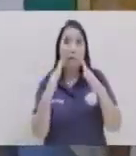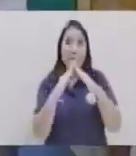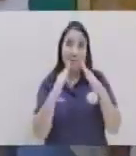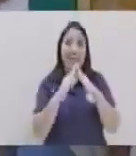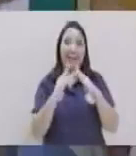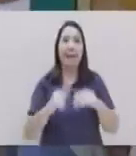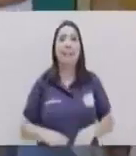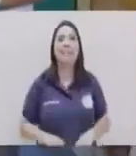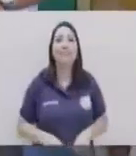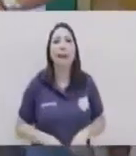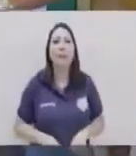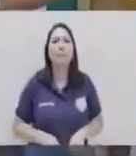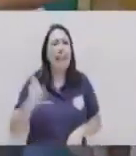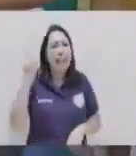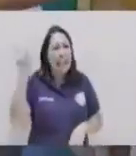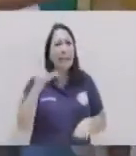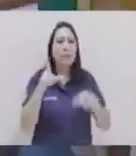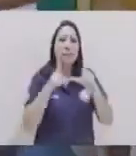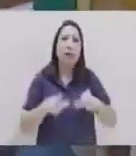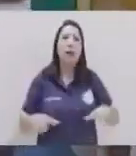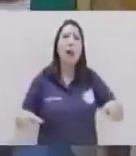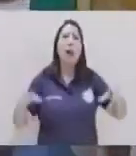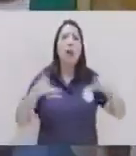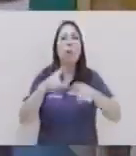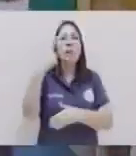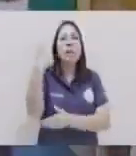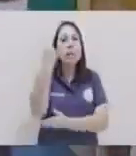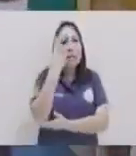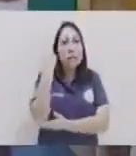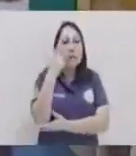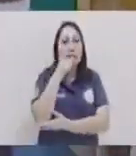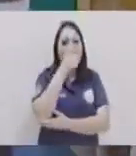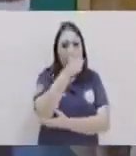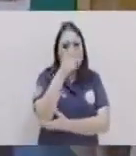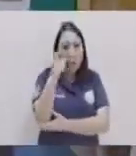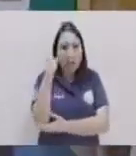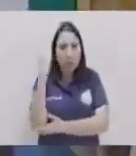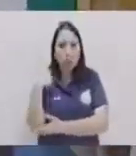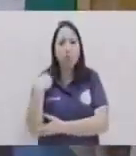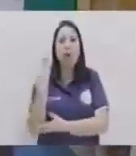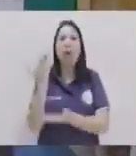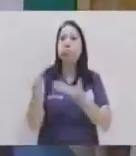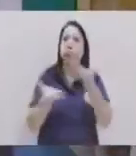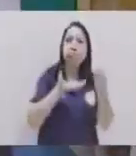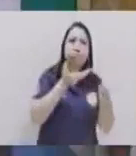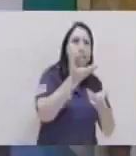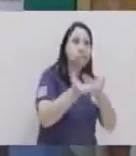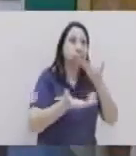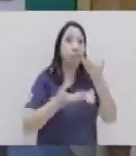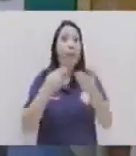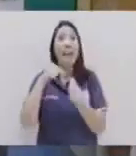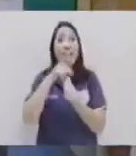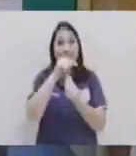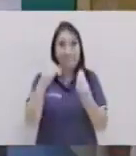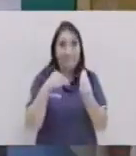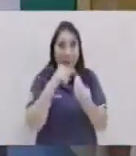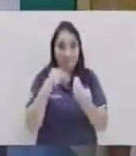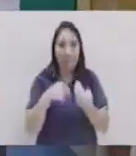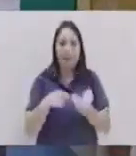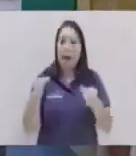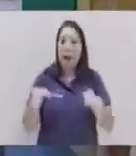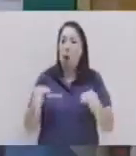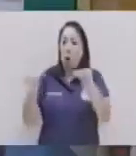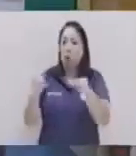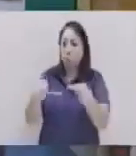Exactamente. Y este espacio también es importante para que podamos convivir en familia. Claro. No precisamente le voy a dar una hoja a un